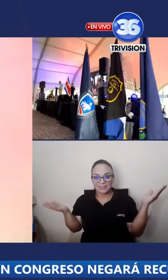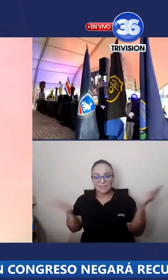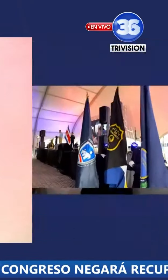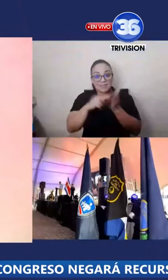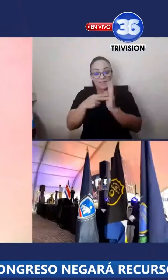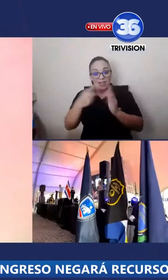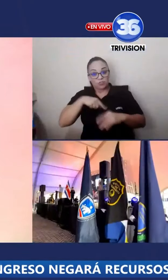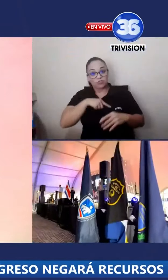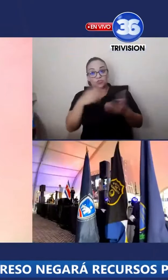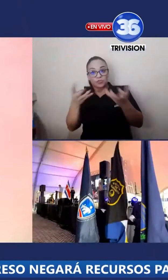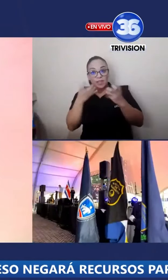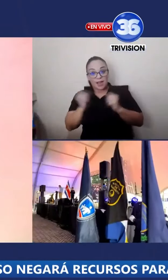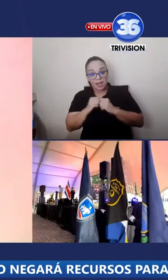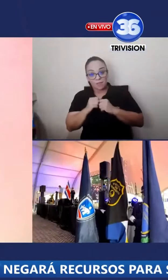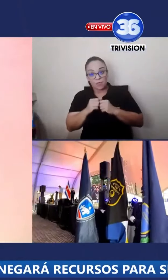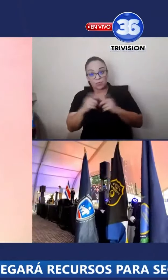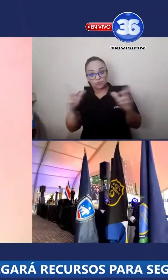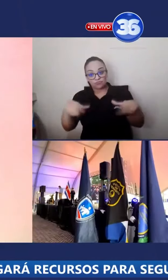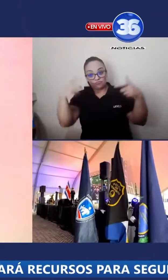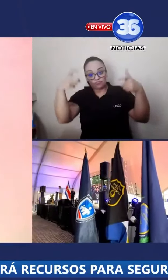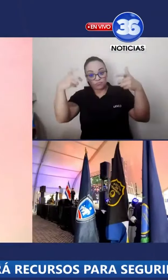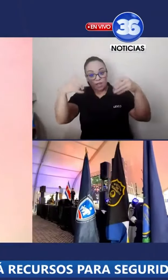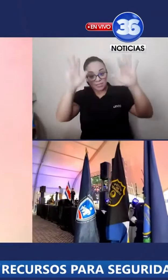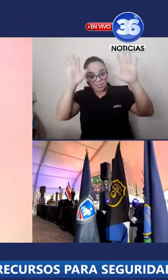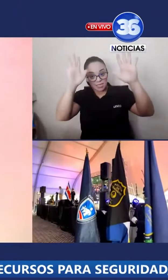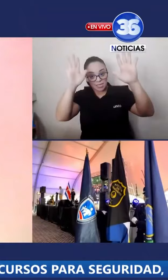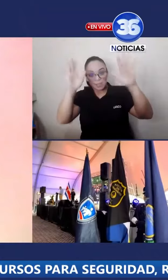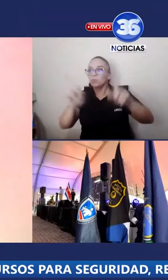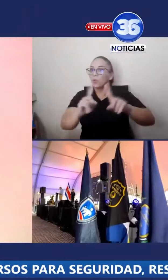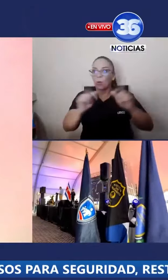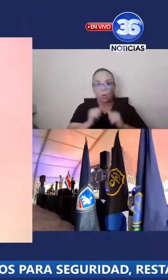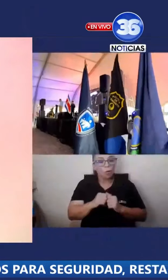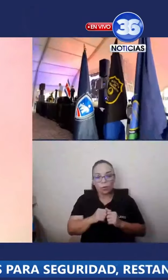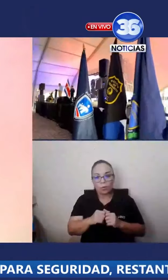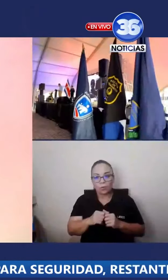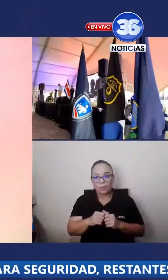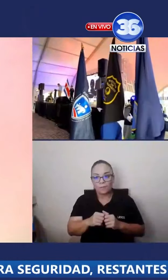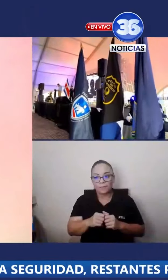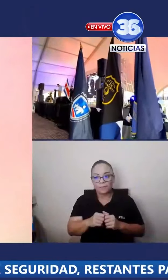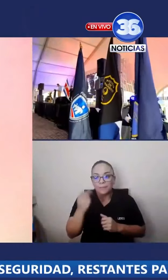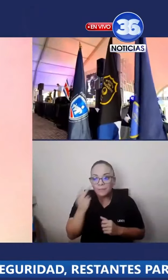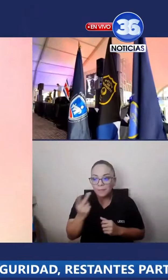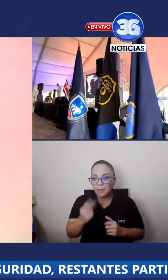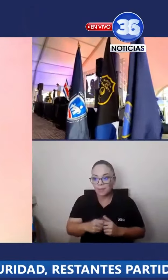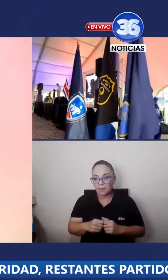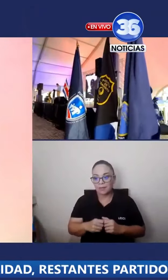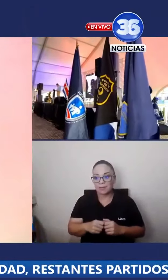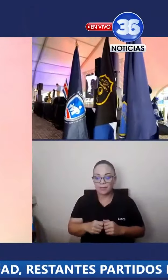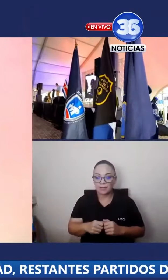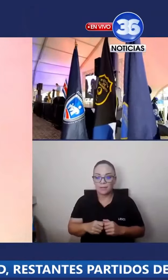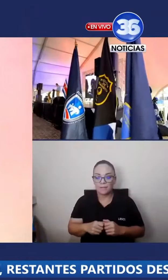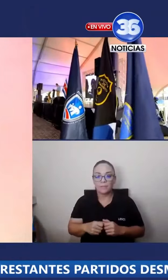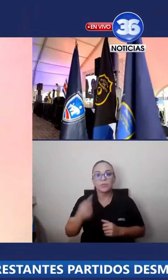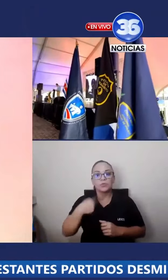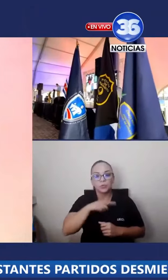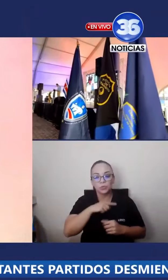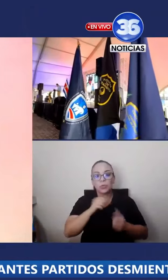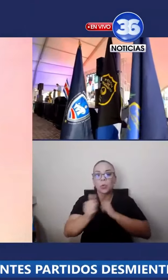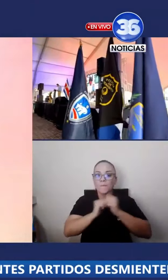a la borda, pero es para que vean que estamos compitiendo con